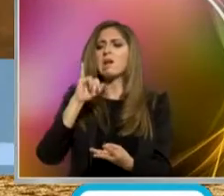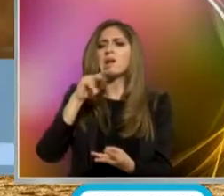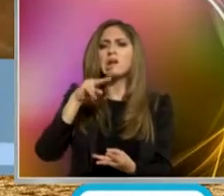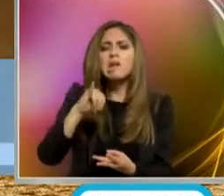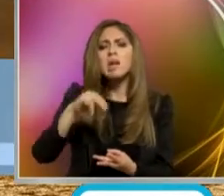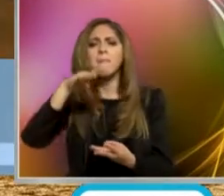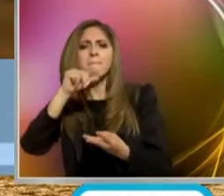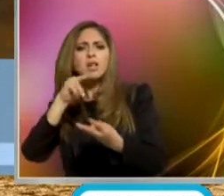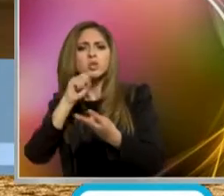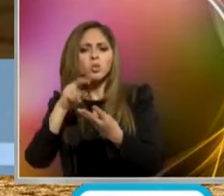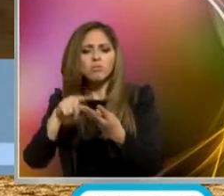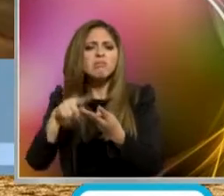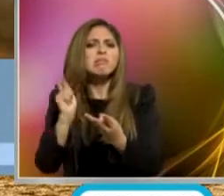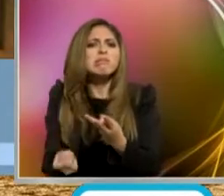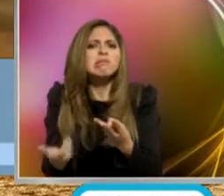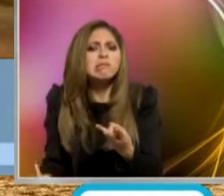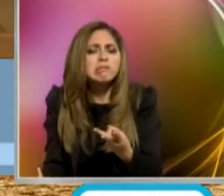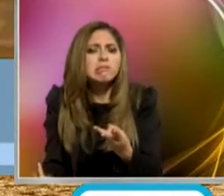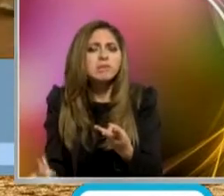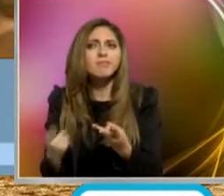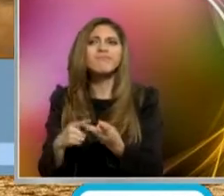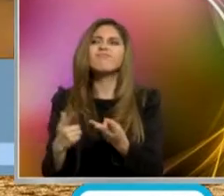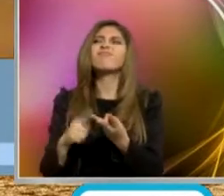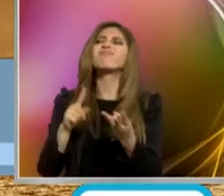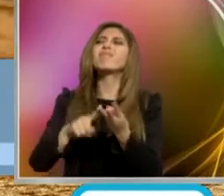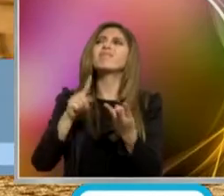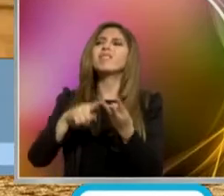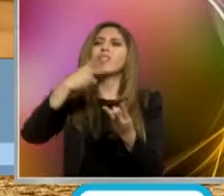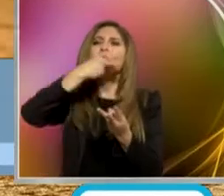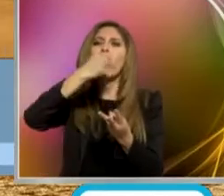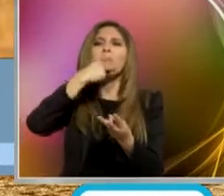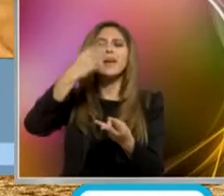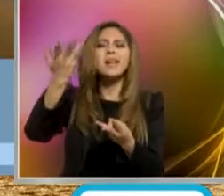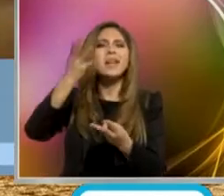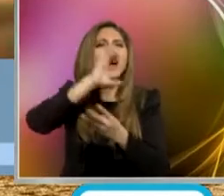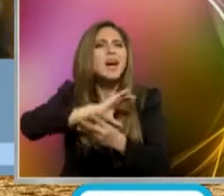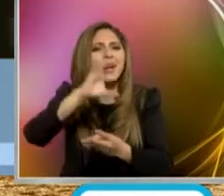Marilyn Manson es un personaje más